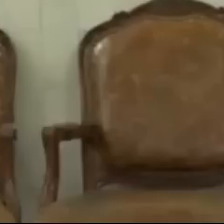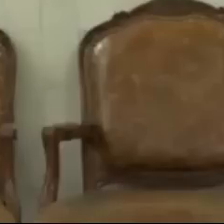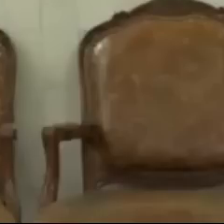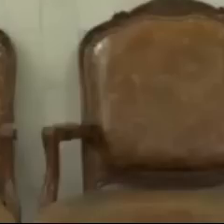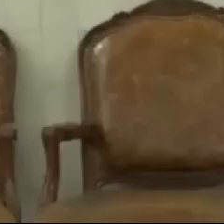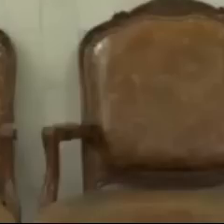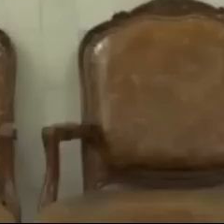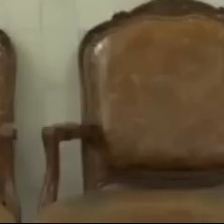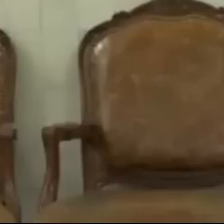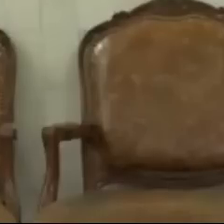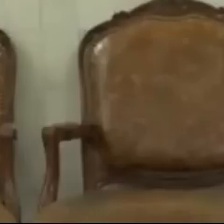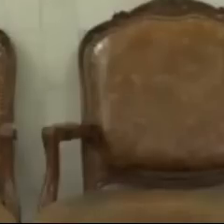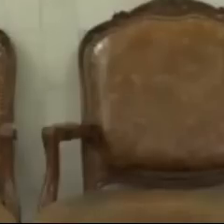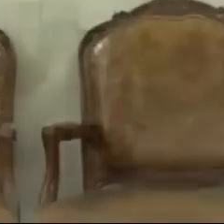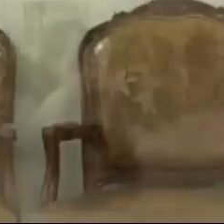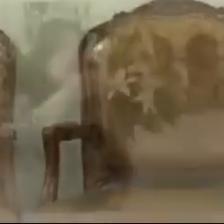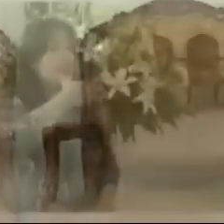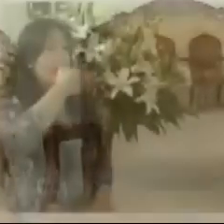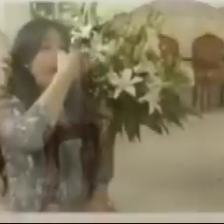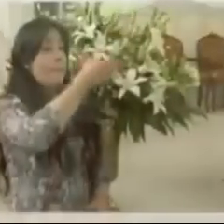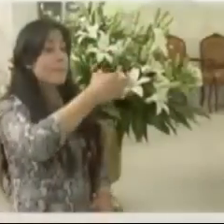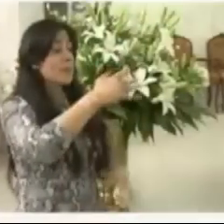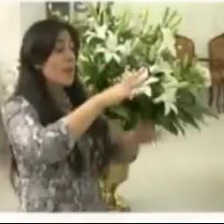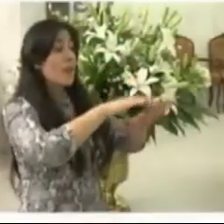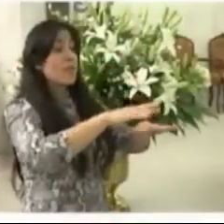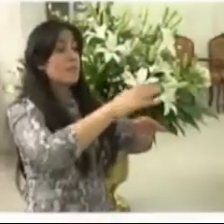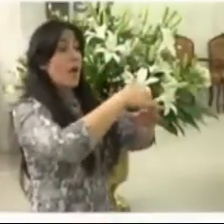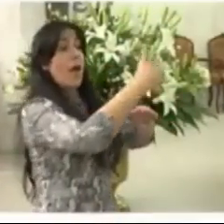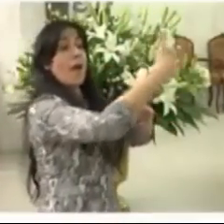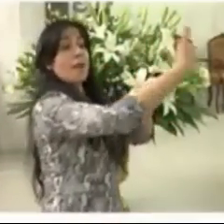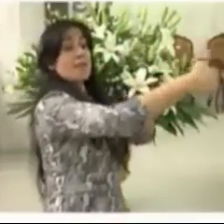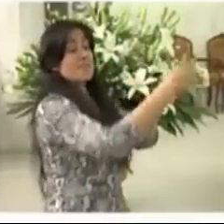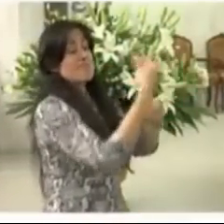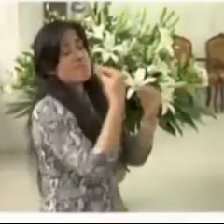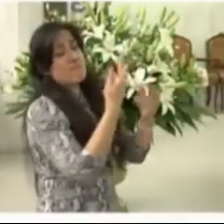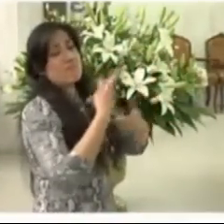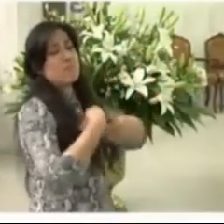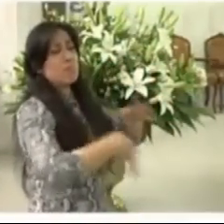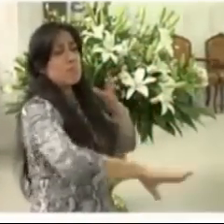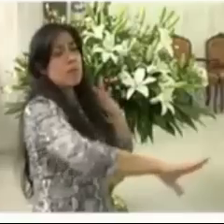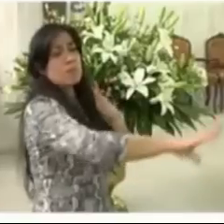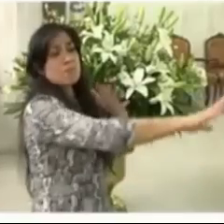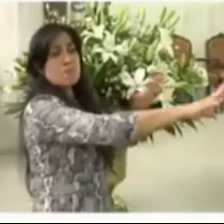fue informado que del otro lado del mar venía una gran multitud contra